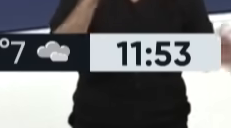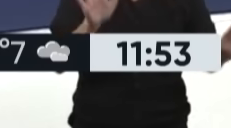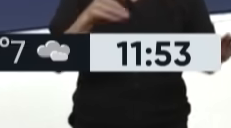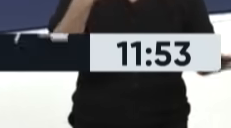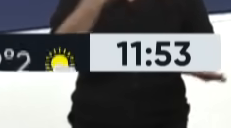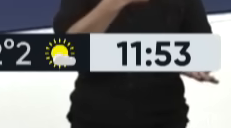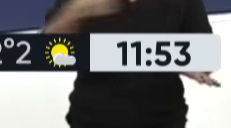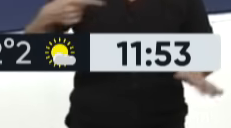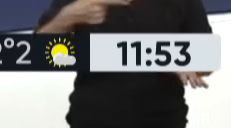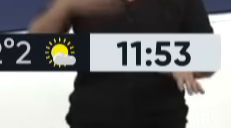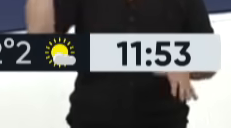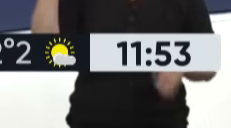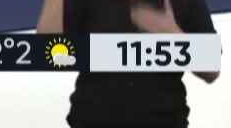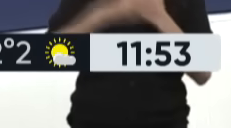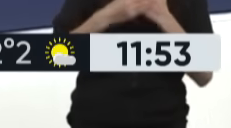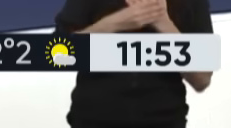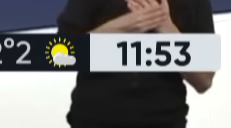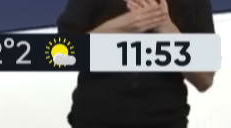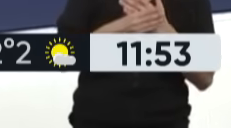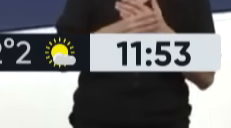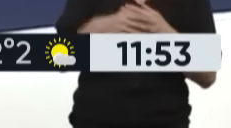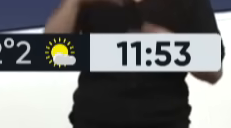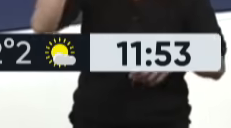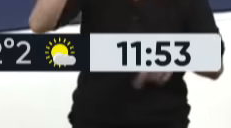realmente beneficiosa en el lugar que está